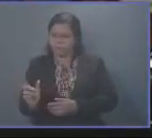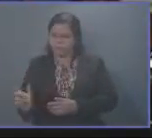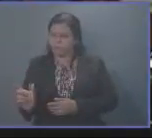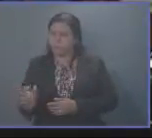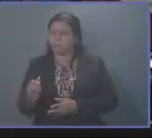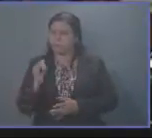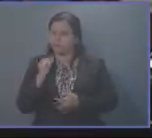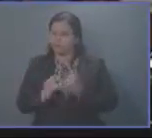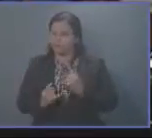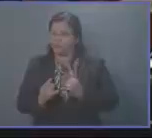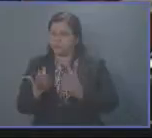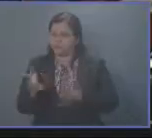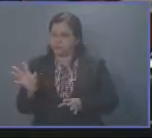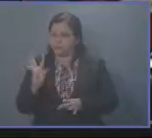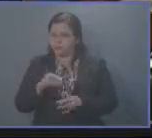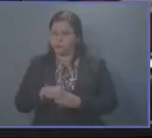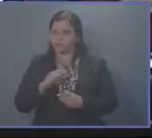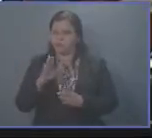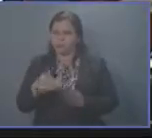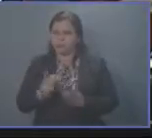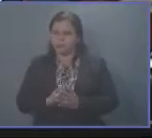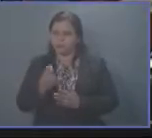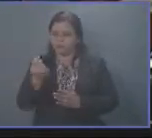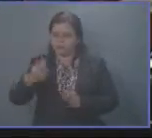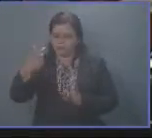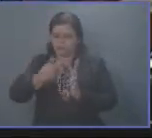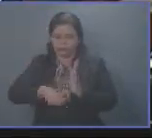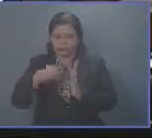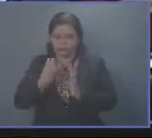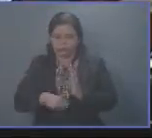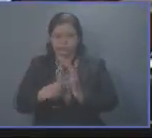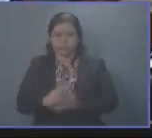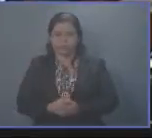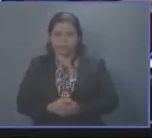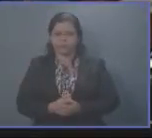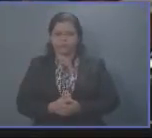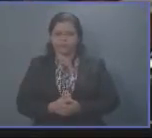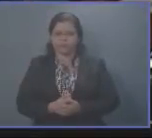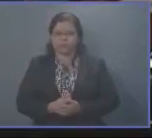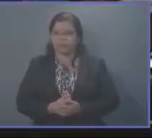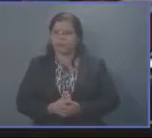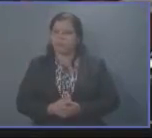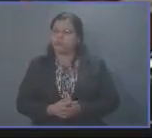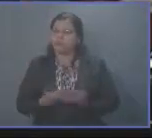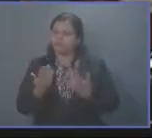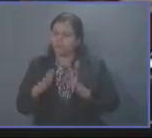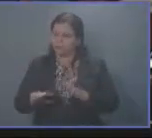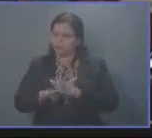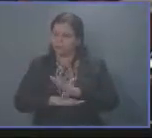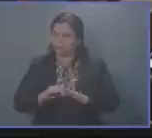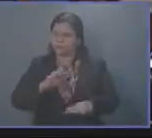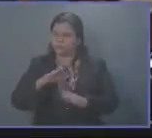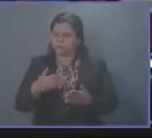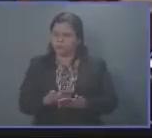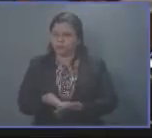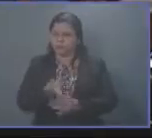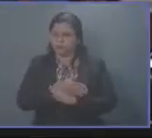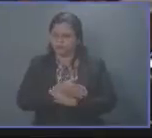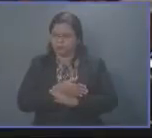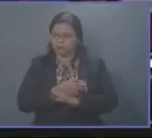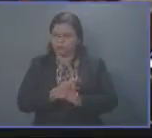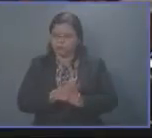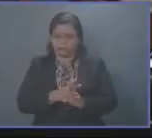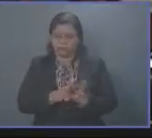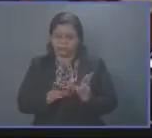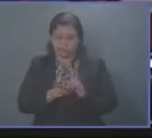se incluyen las sanciones respectivas para las anteriores conductas. Con base en las consideraciones antes expuestas,